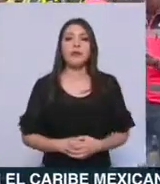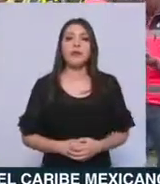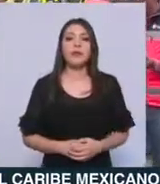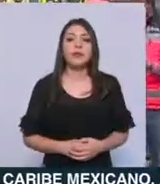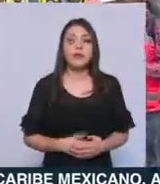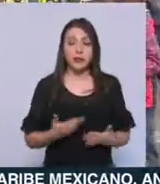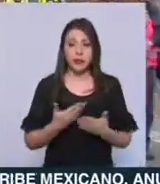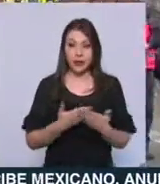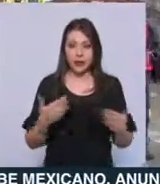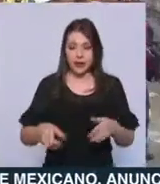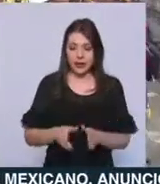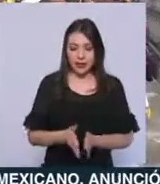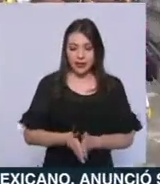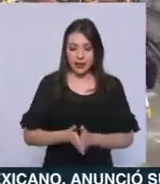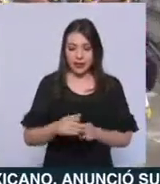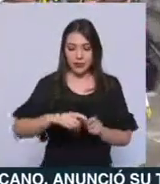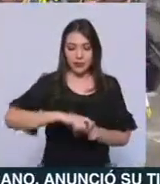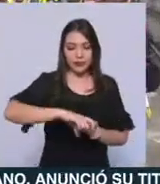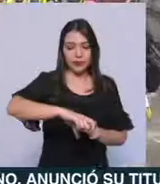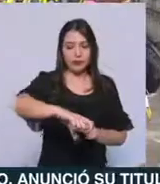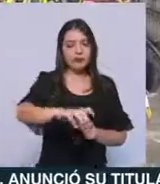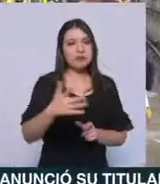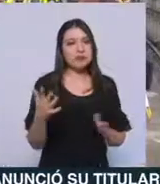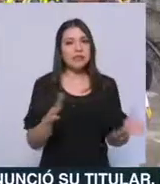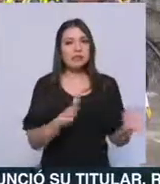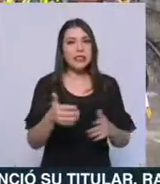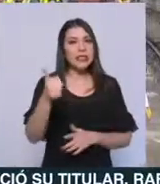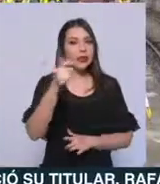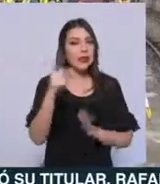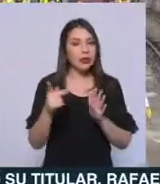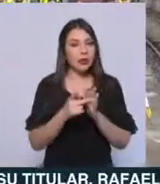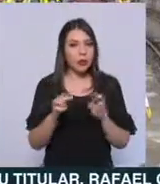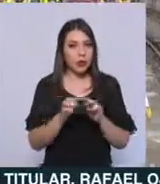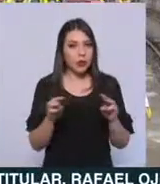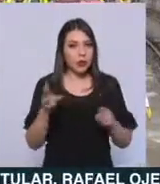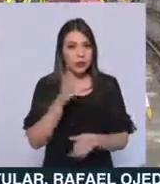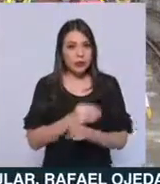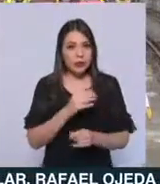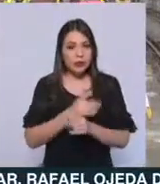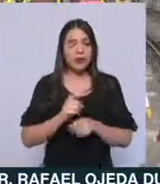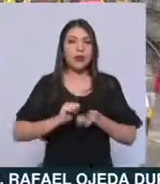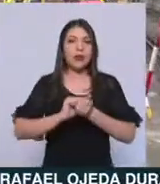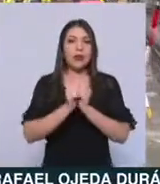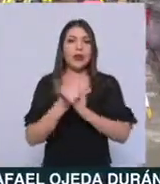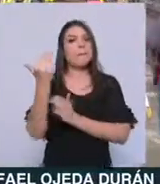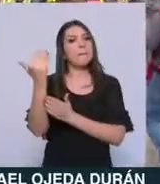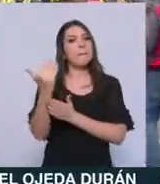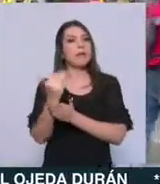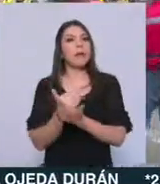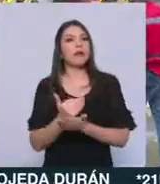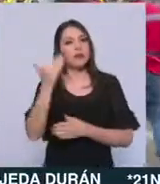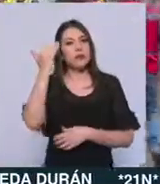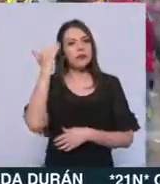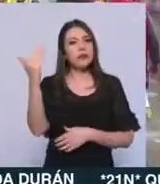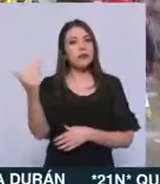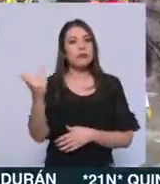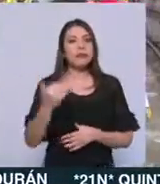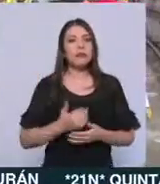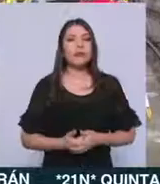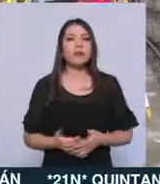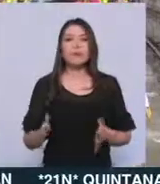intervención de este tramo, que son de casi 6 kilómetros, vamos a poder reducir los tiempos en alrededor